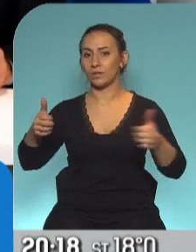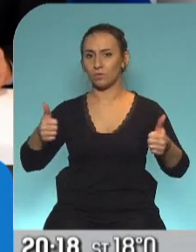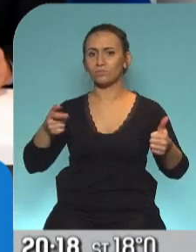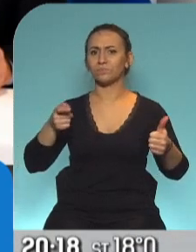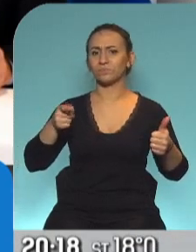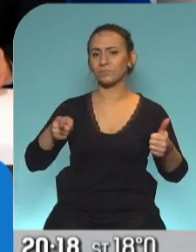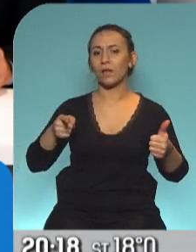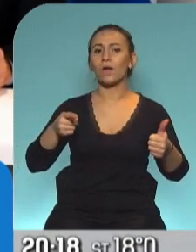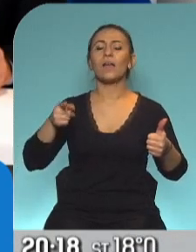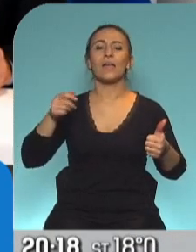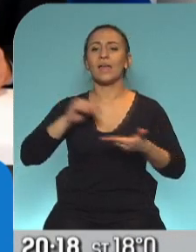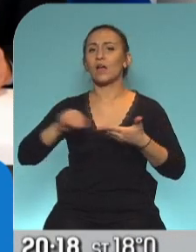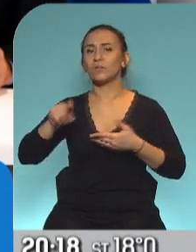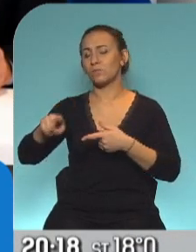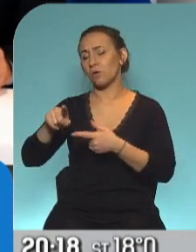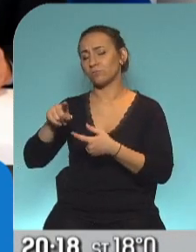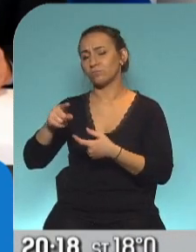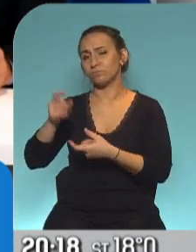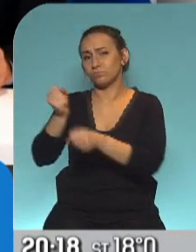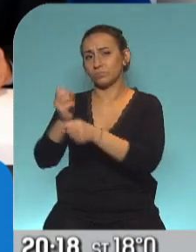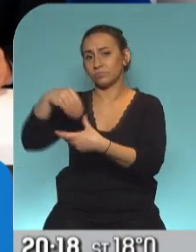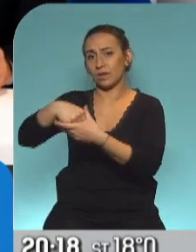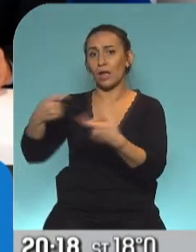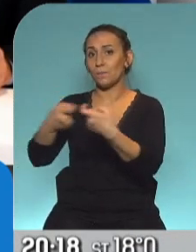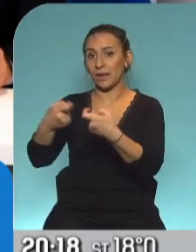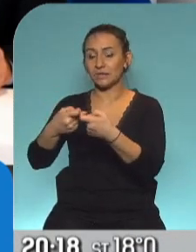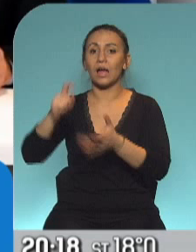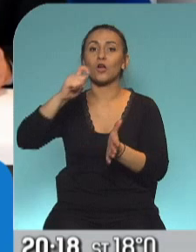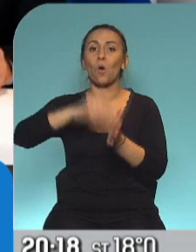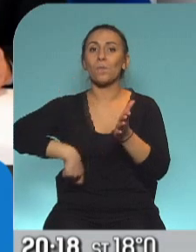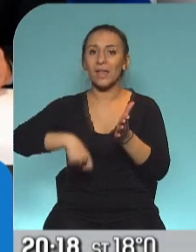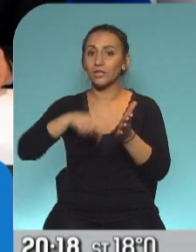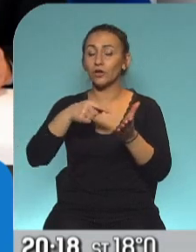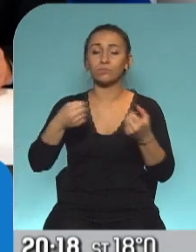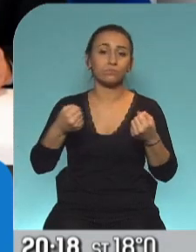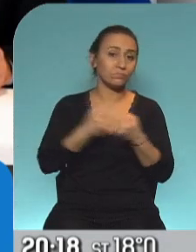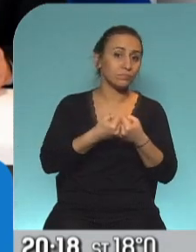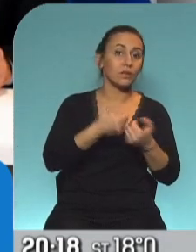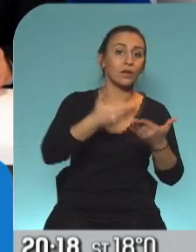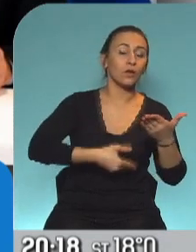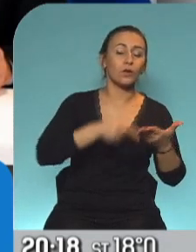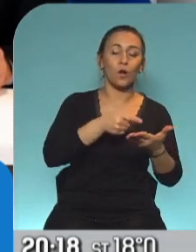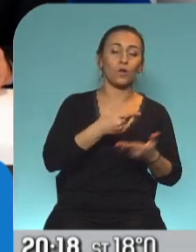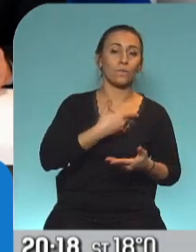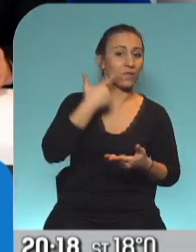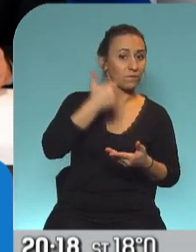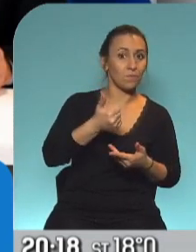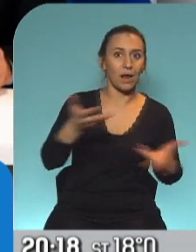Shroff, un ejecutivo de una empresa que firmó este convenio, ¿no? Con la FIFA, un convenio para promover la educación en el